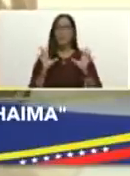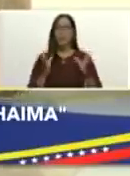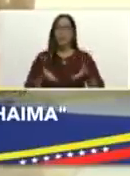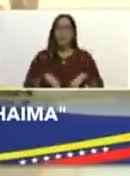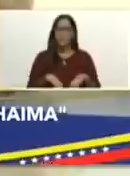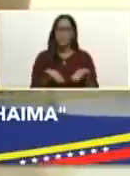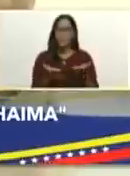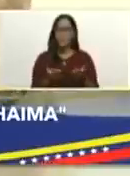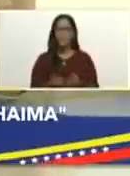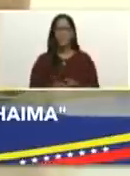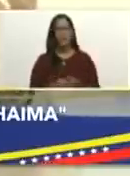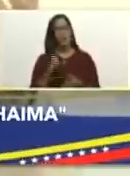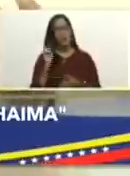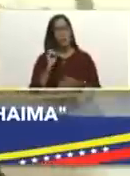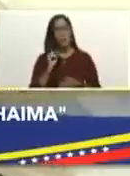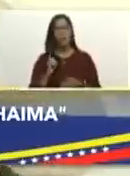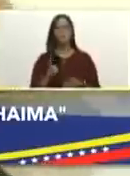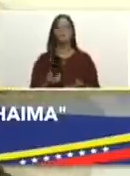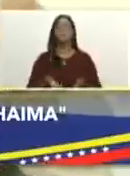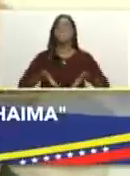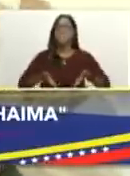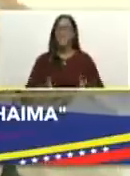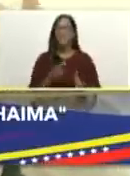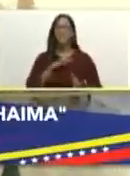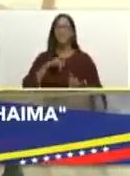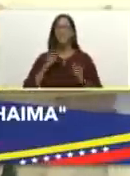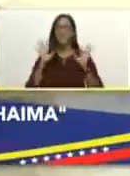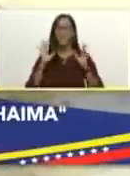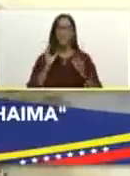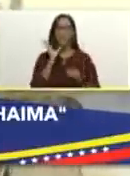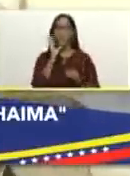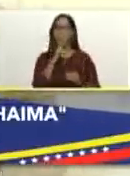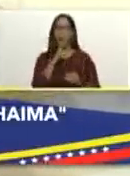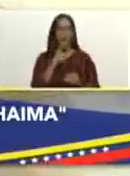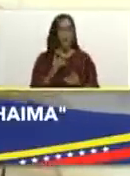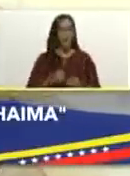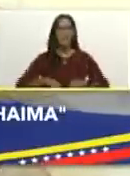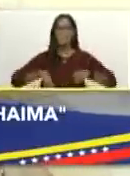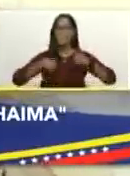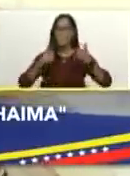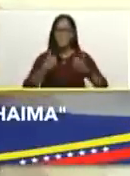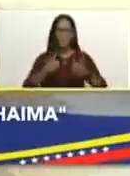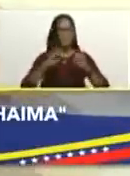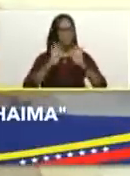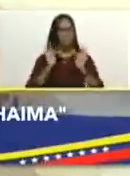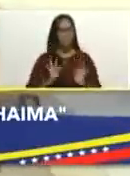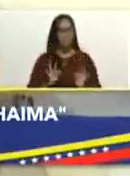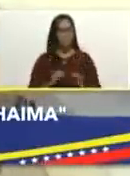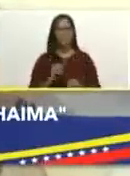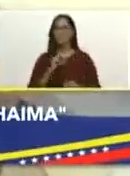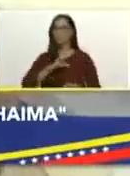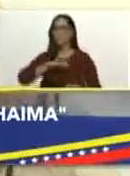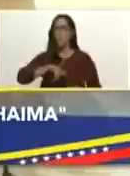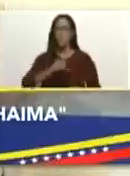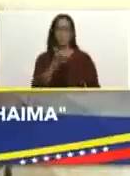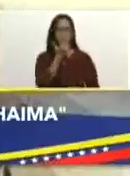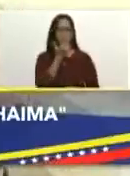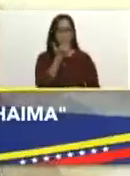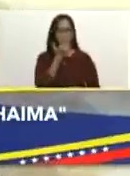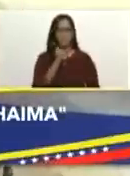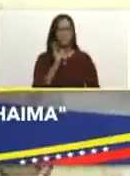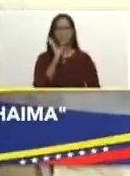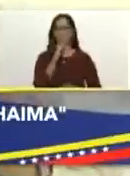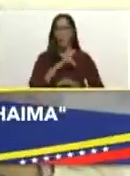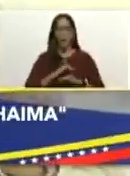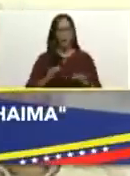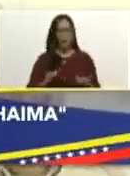o la patria renace de nuestras manos. No tenemos más opciones. No hay opción a fracasar. No hay opción para entregar la